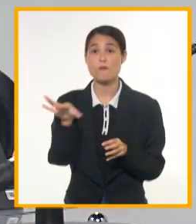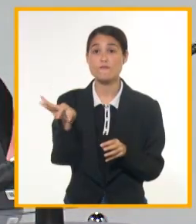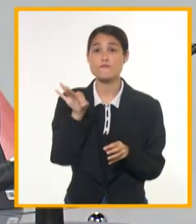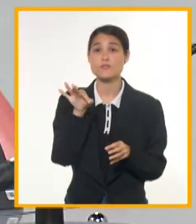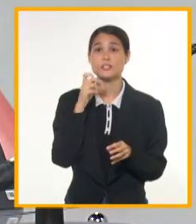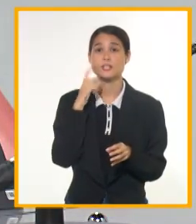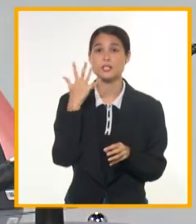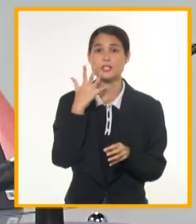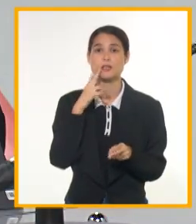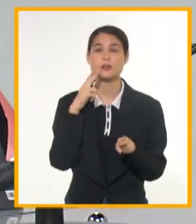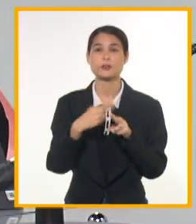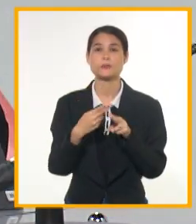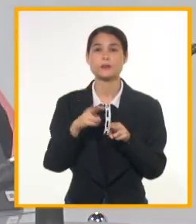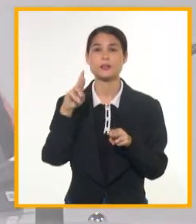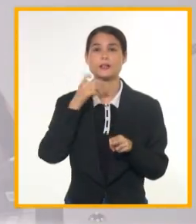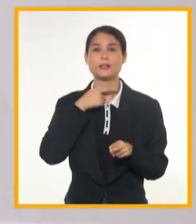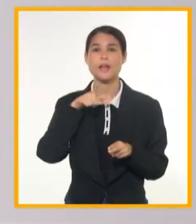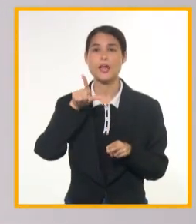Tadari. Adelante.